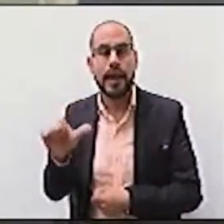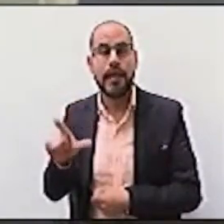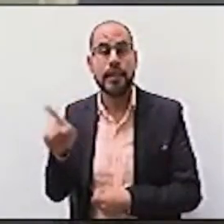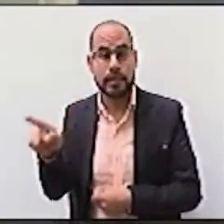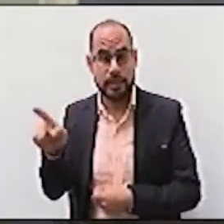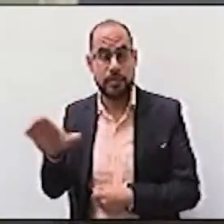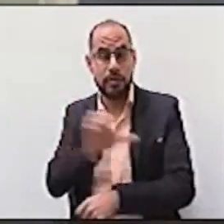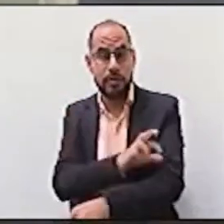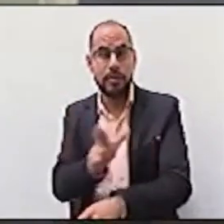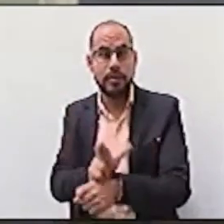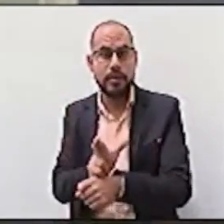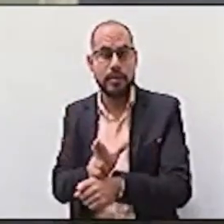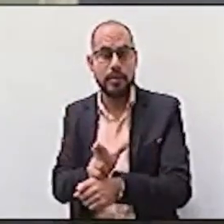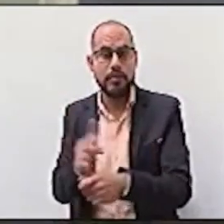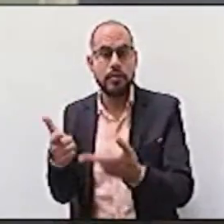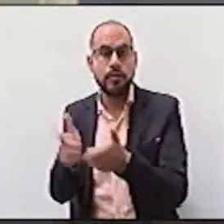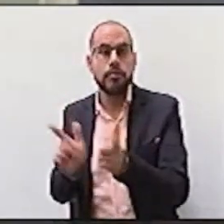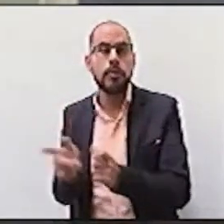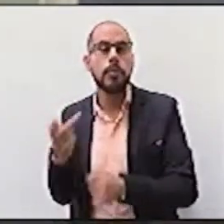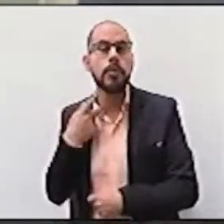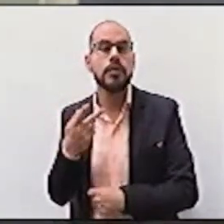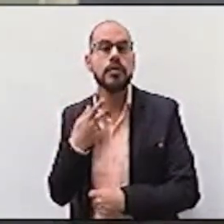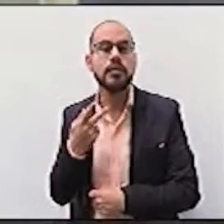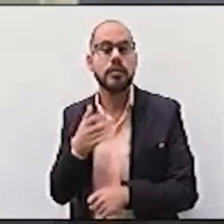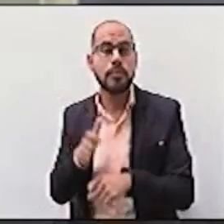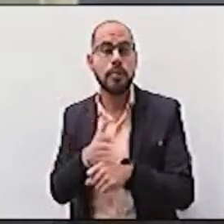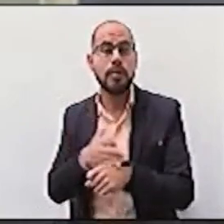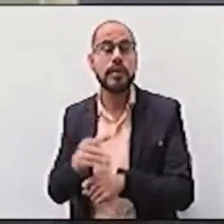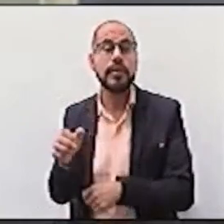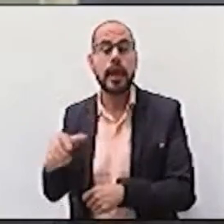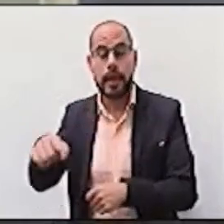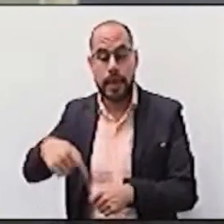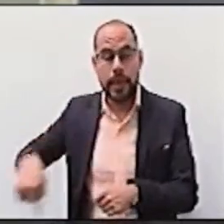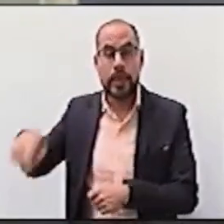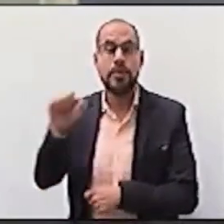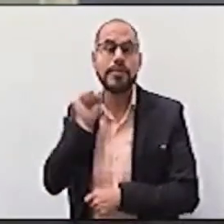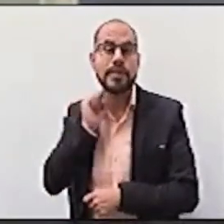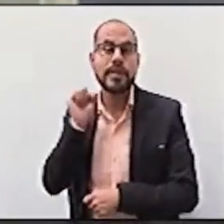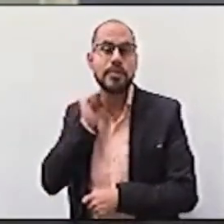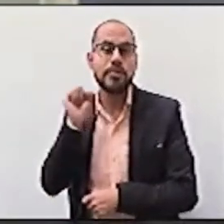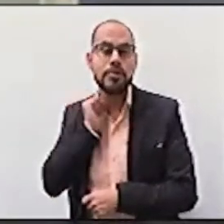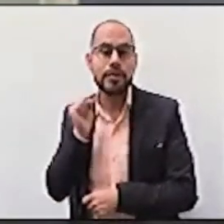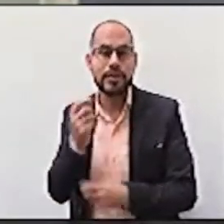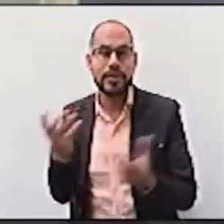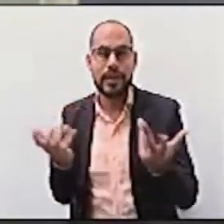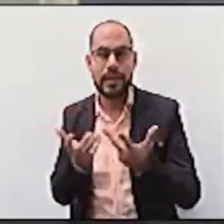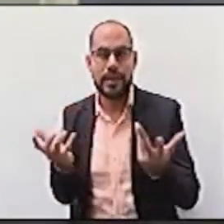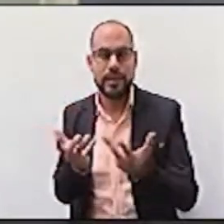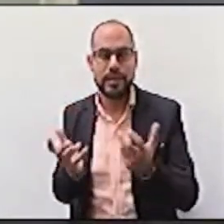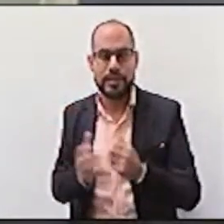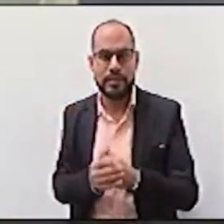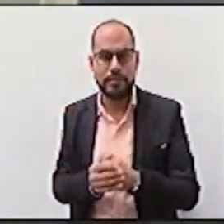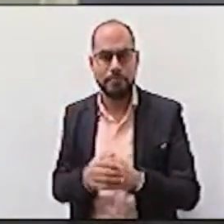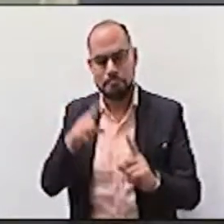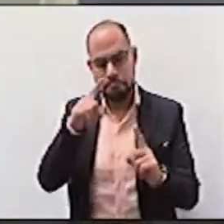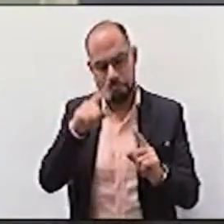la fracción parlamentaria de Morena en el Senado, pues hizo también su